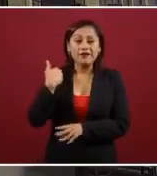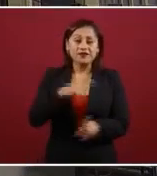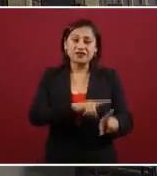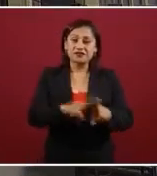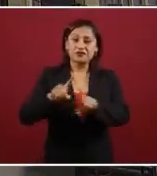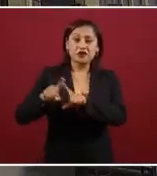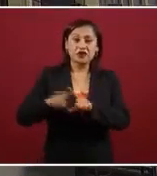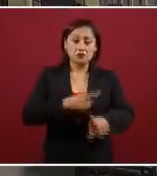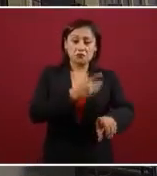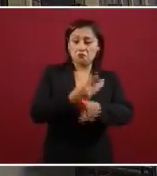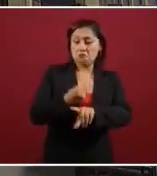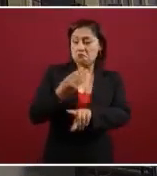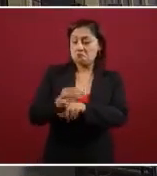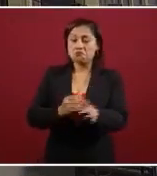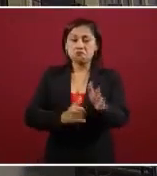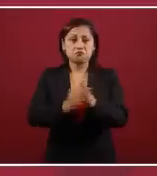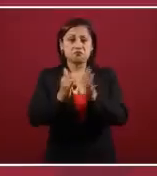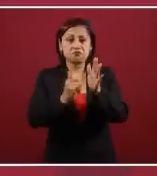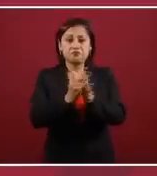entregando contratos